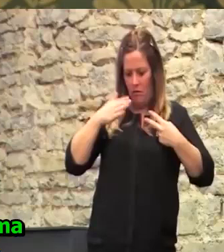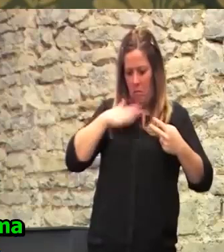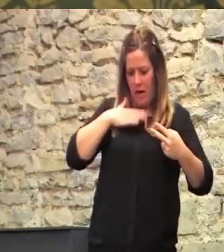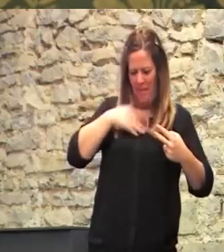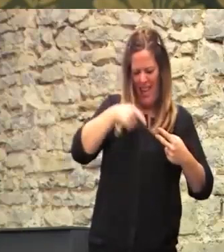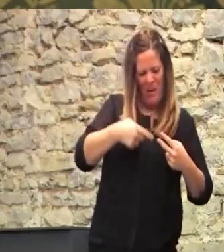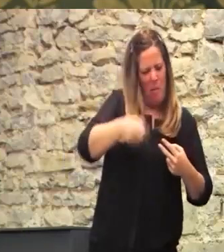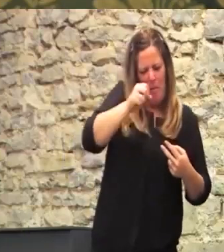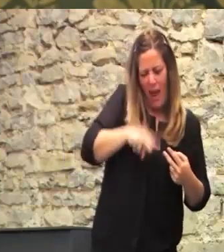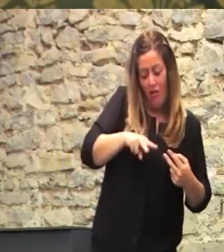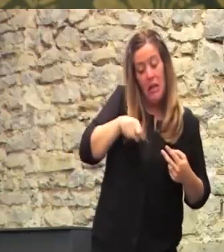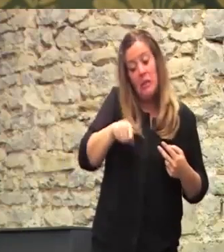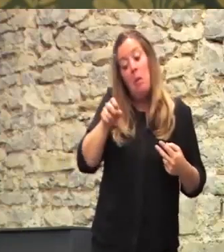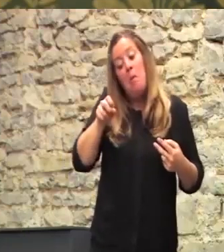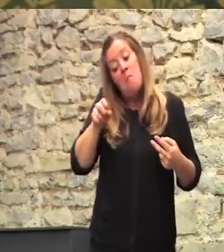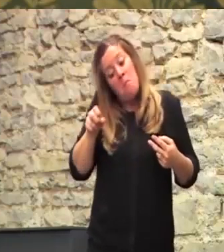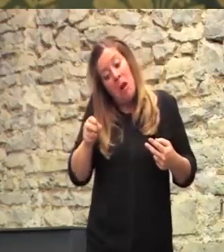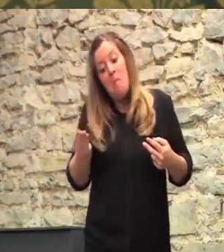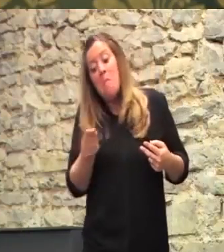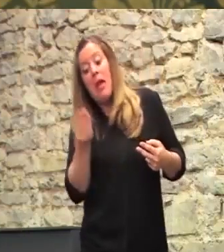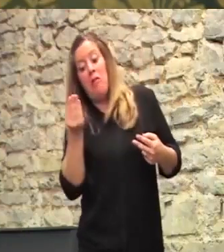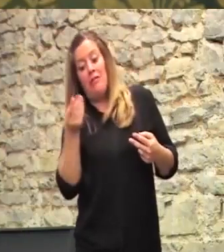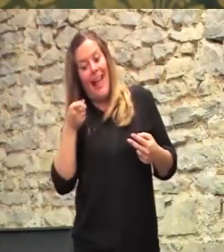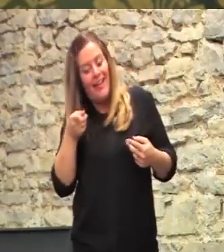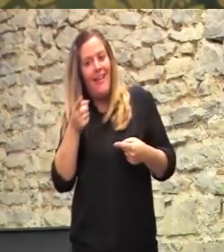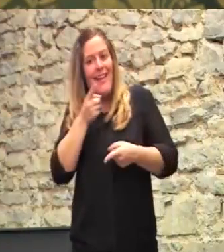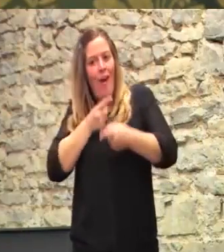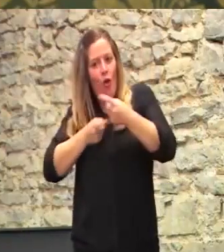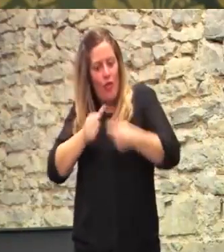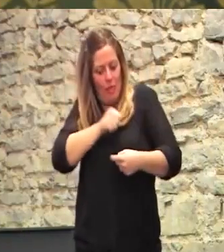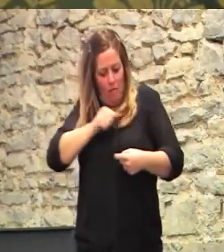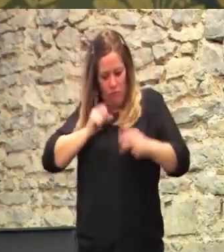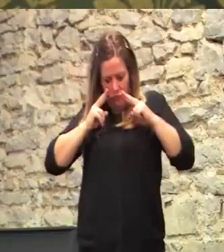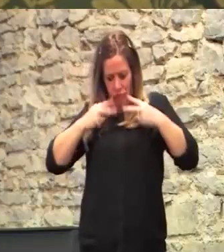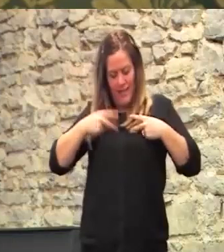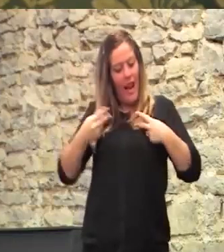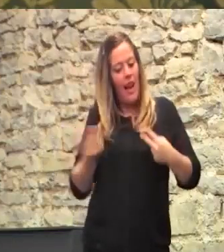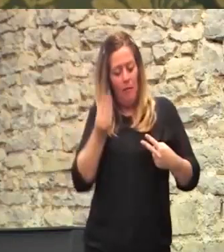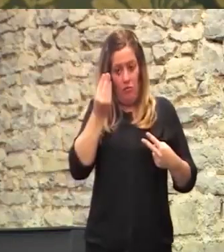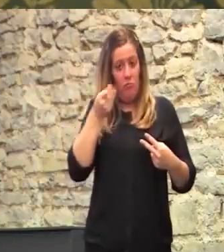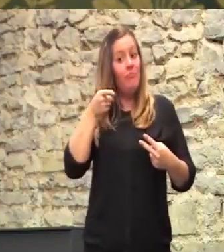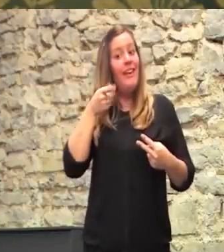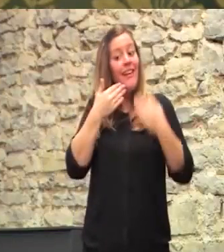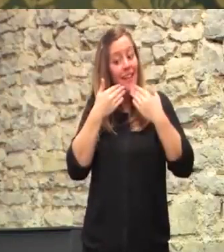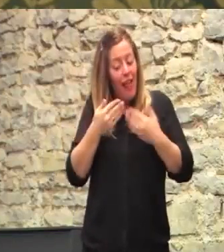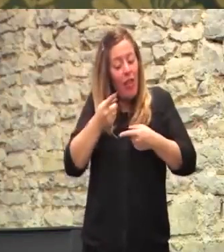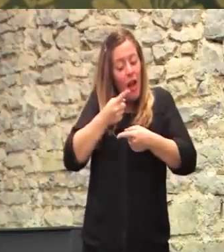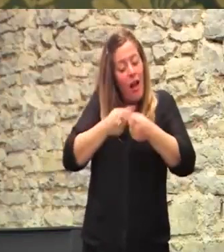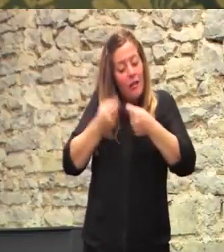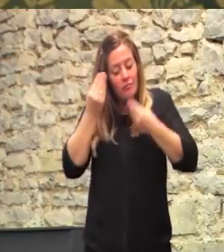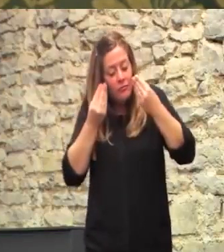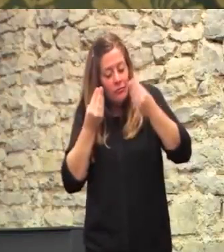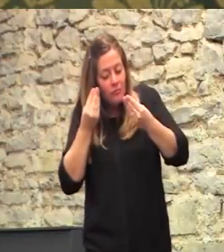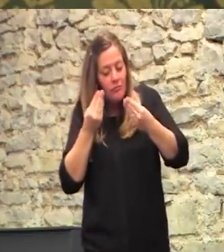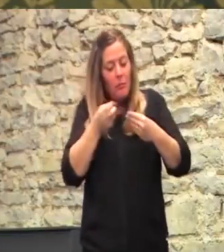oneroso esa es la mejor negociación y ahí se toman decisiones con mucha más